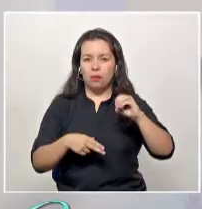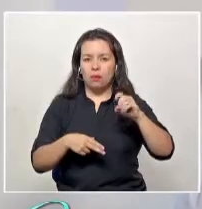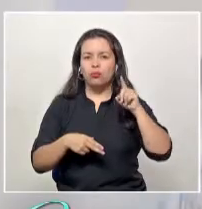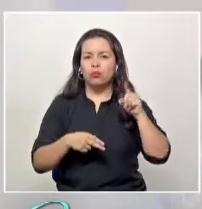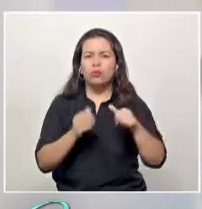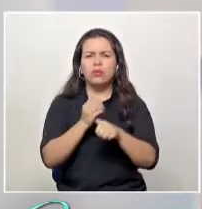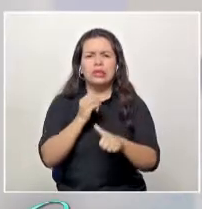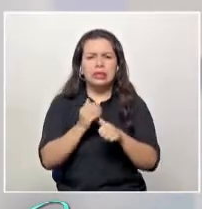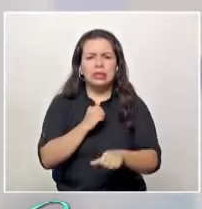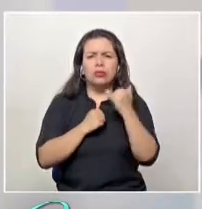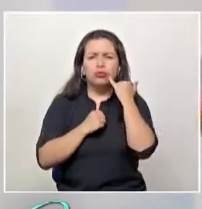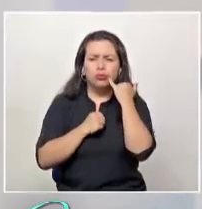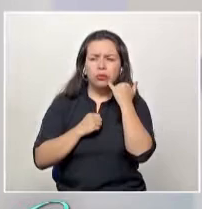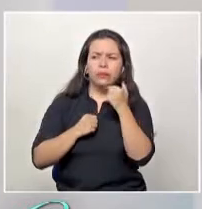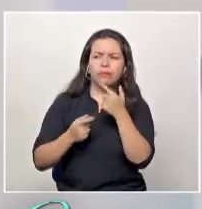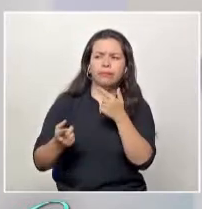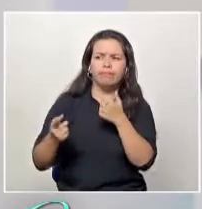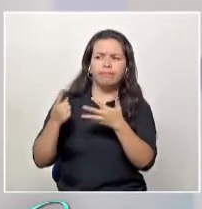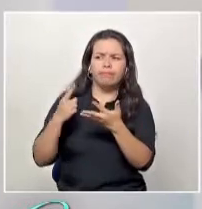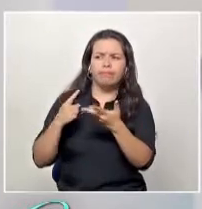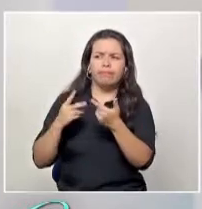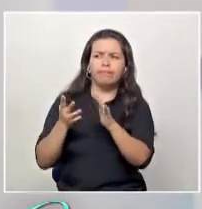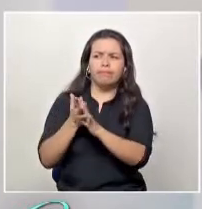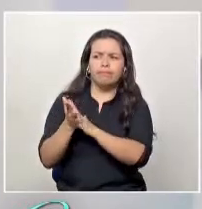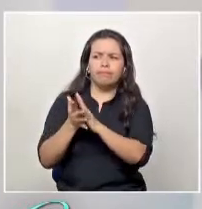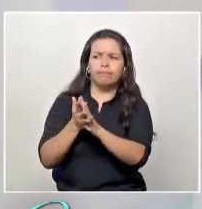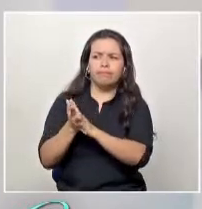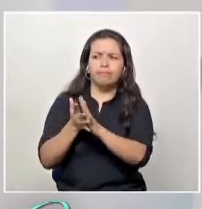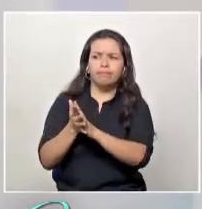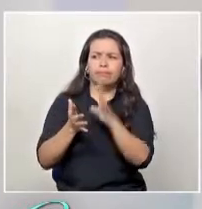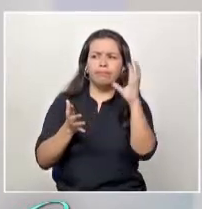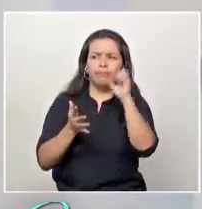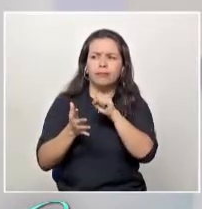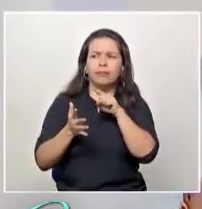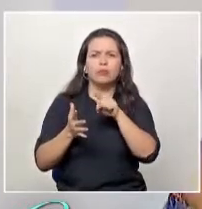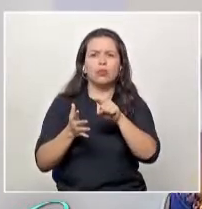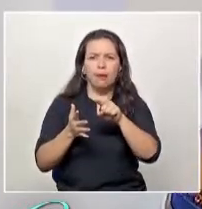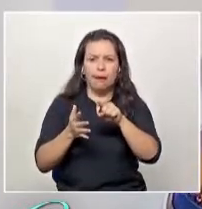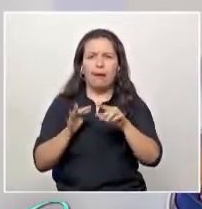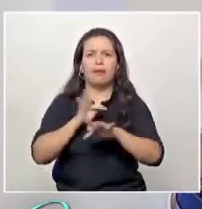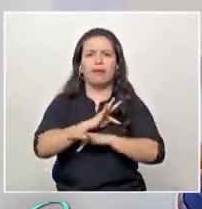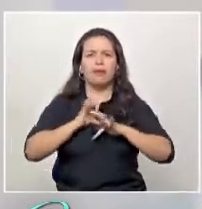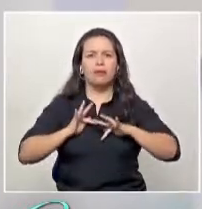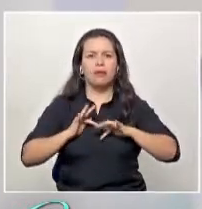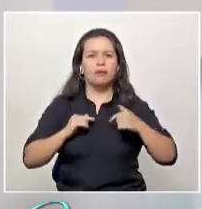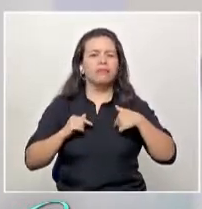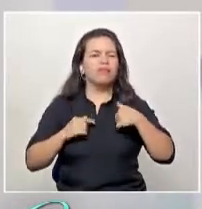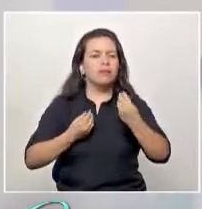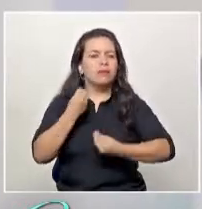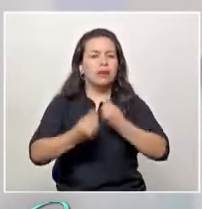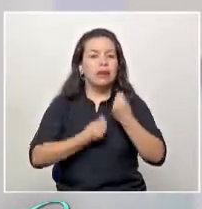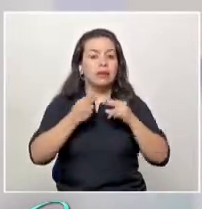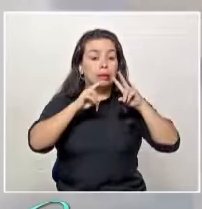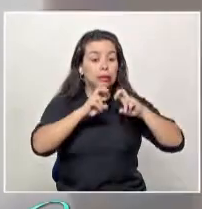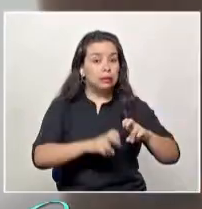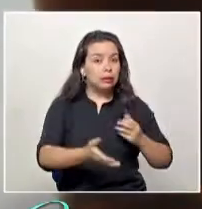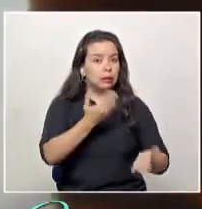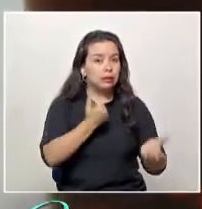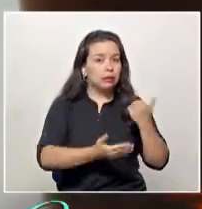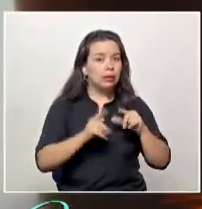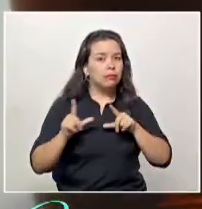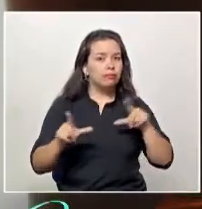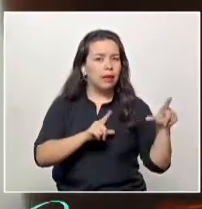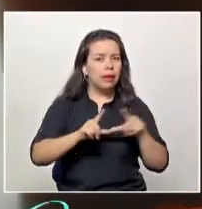tengo lo otro. Uno ahí mismo enfoca el tratamiento. Entonces uno se va a qué, a estudios, a una